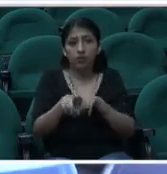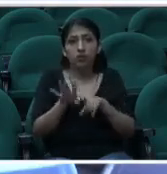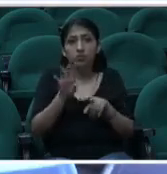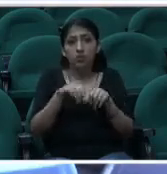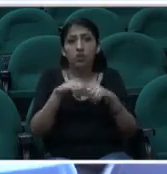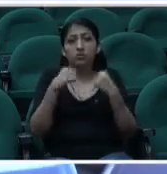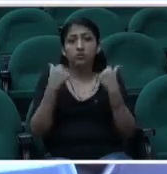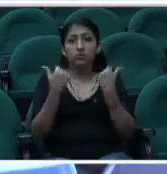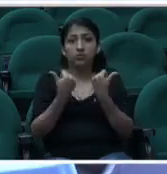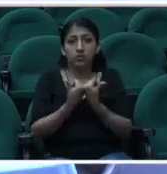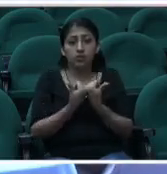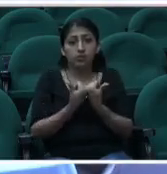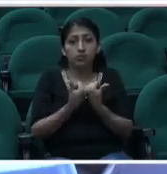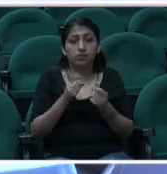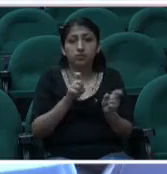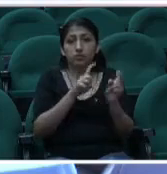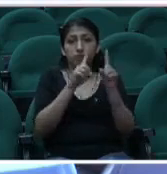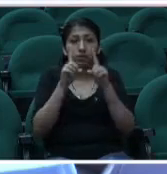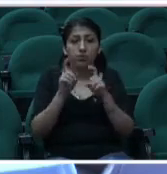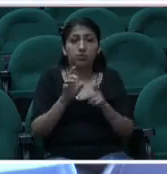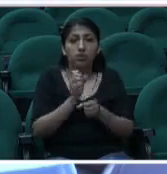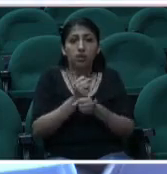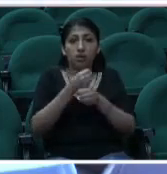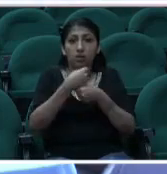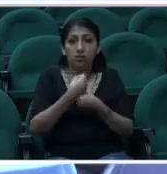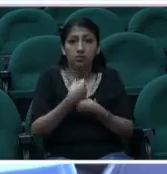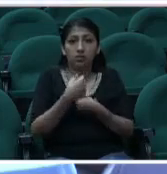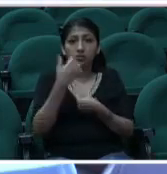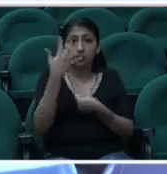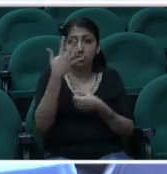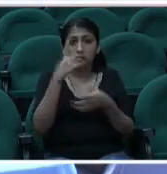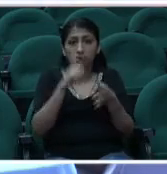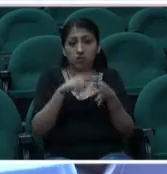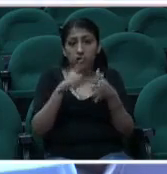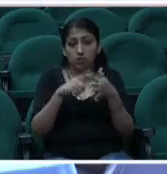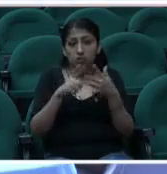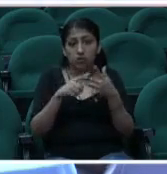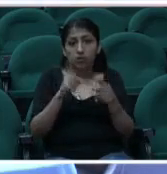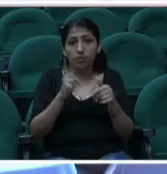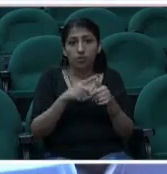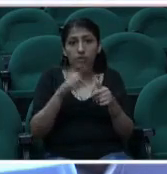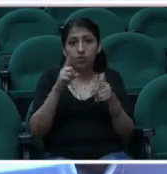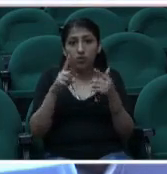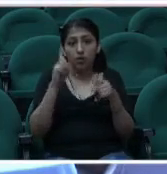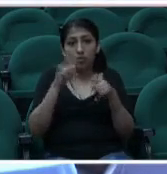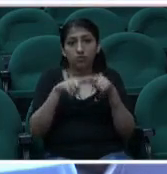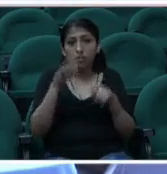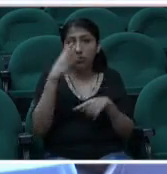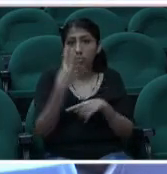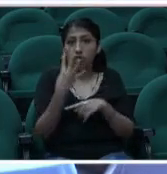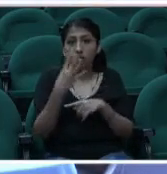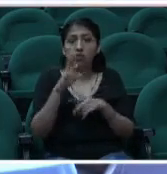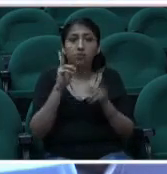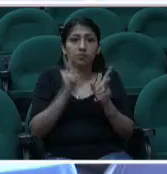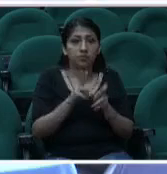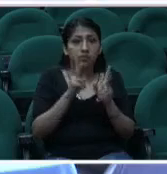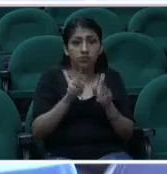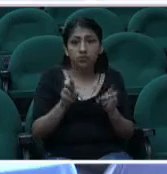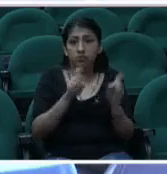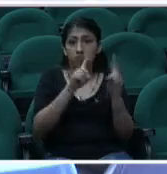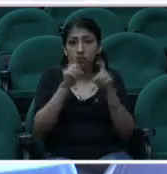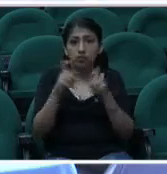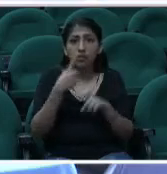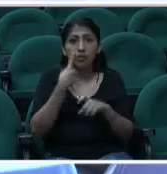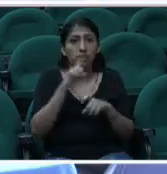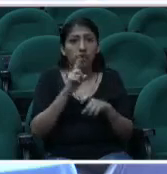asambleístas las preguntas se realizarán en cinco bloques del primer al cuarto bloque serán las mismas preguntas